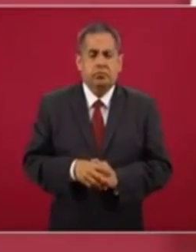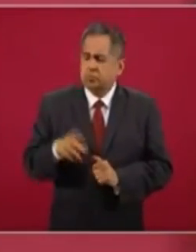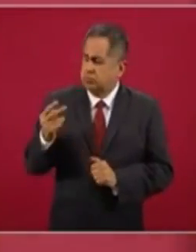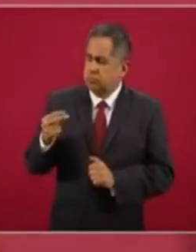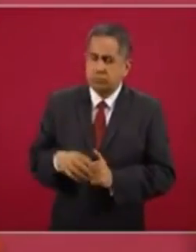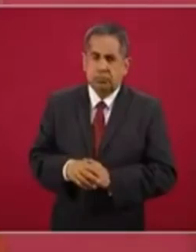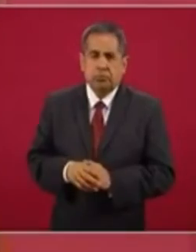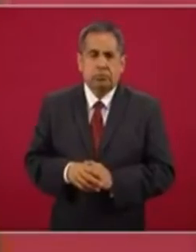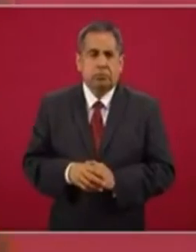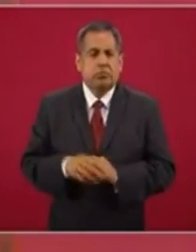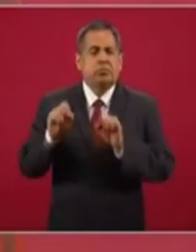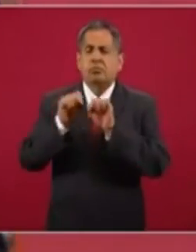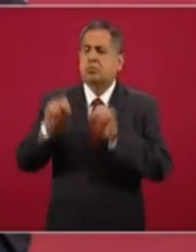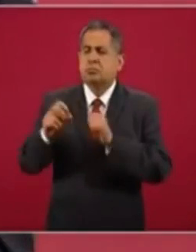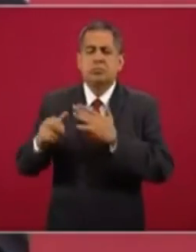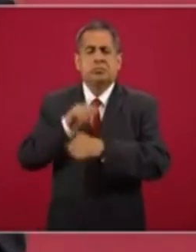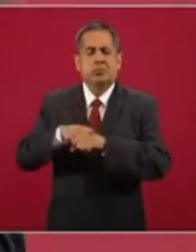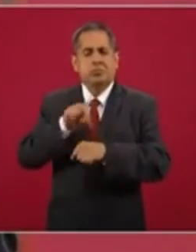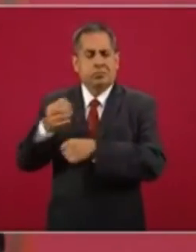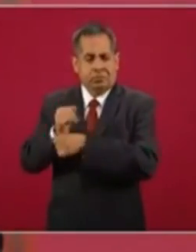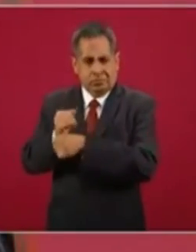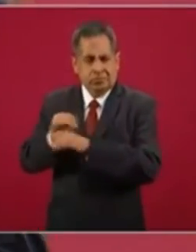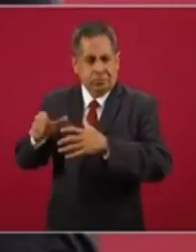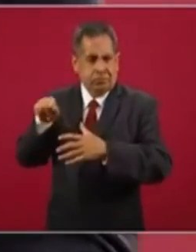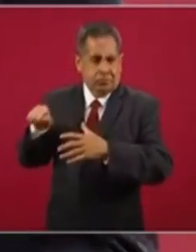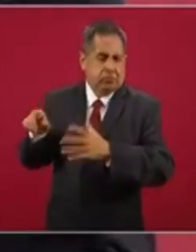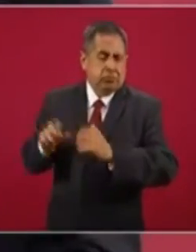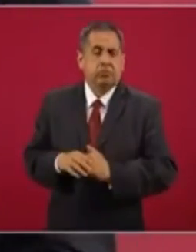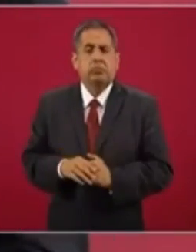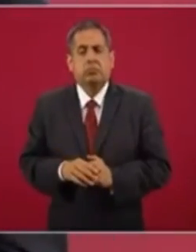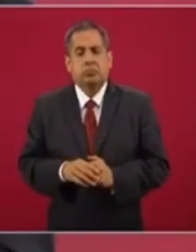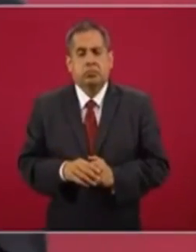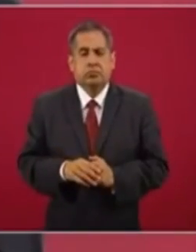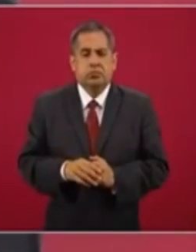Entonces, Sistema Nacional de Investigadores. Sistema Nacional de Investigadores. Y